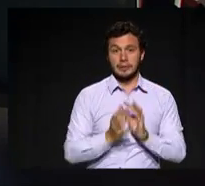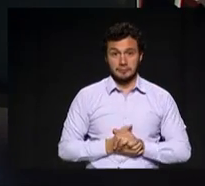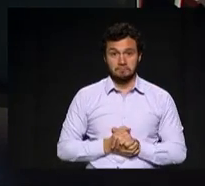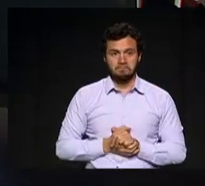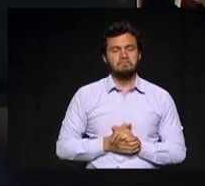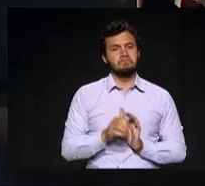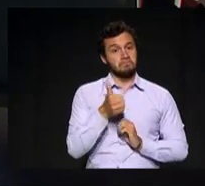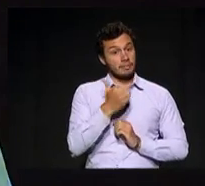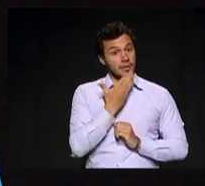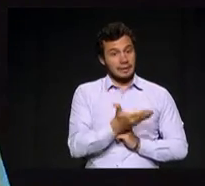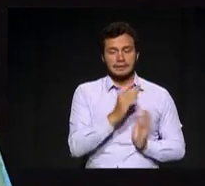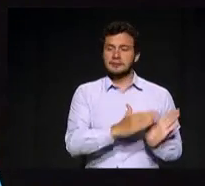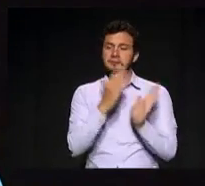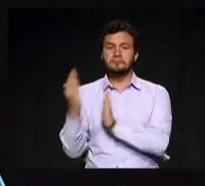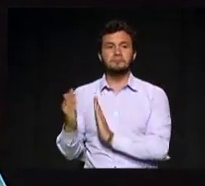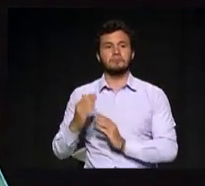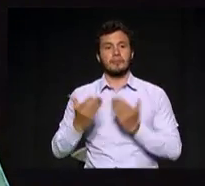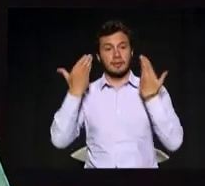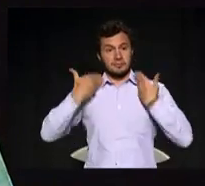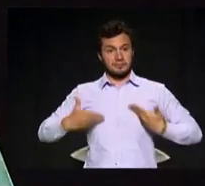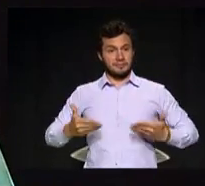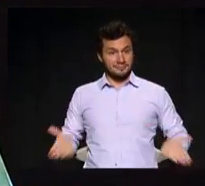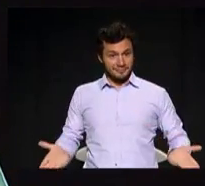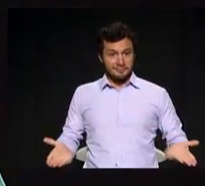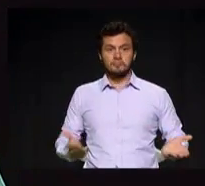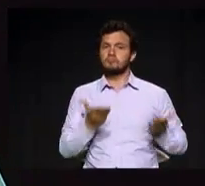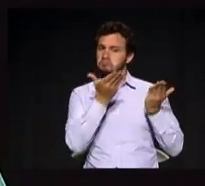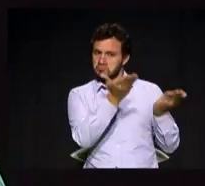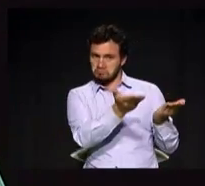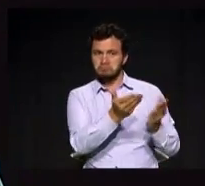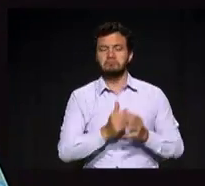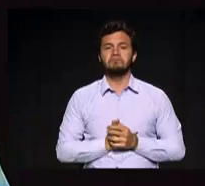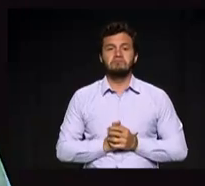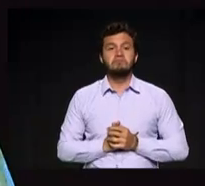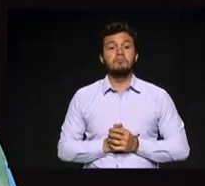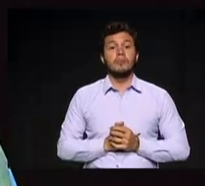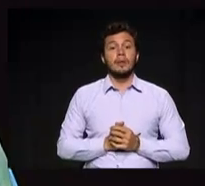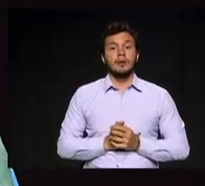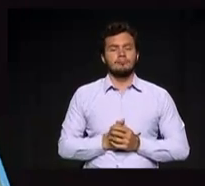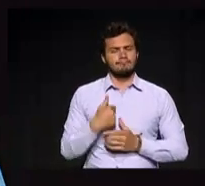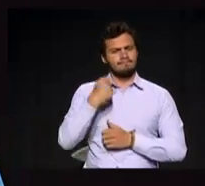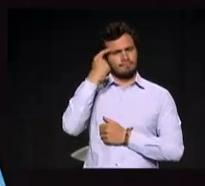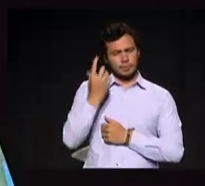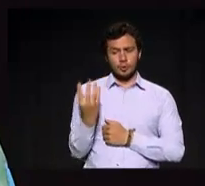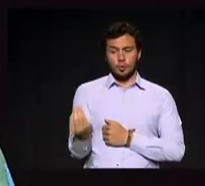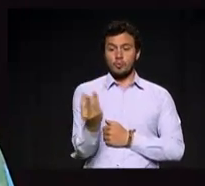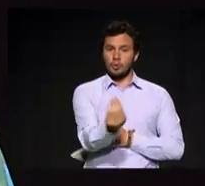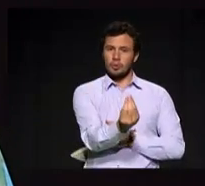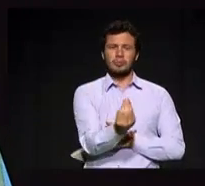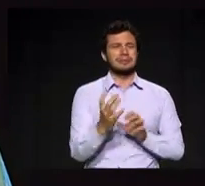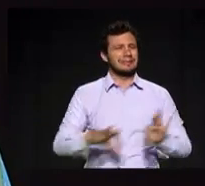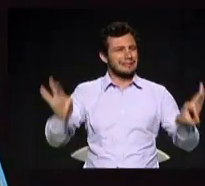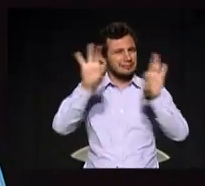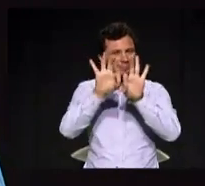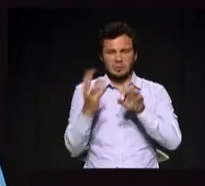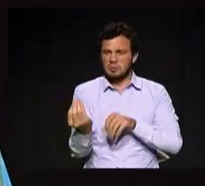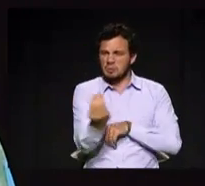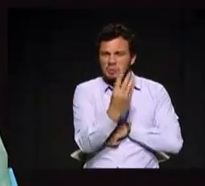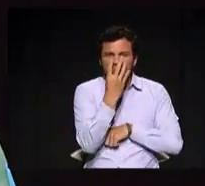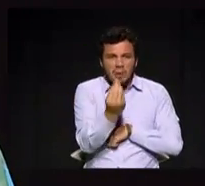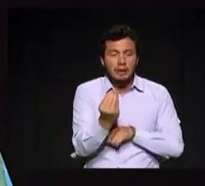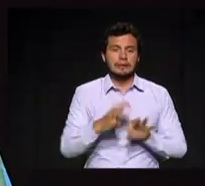turno yo creo que frente a las bandas criminales hay que combatir las de manera integral hay que